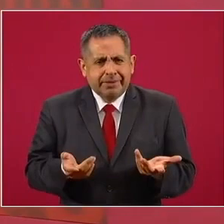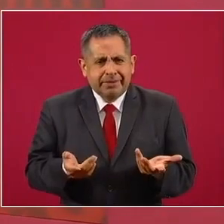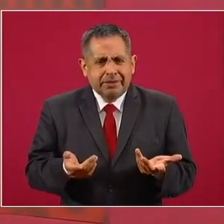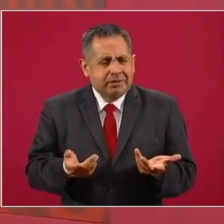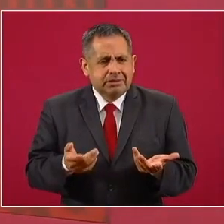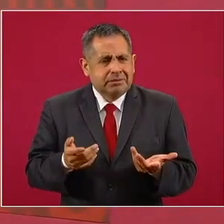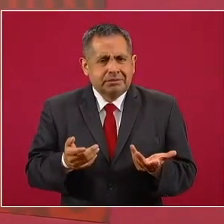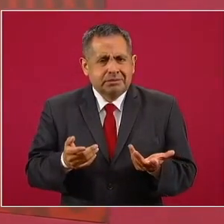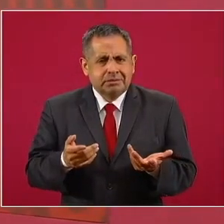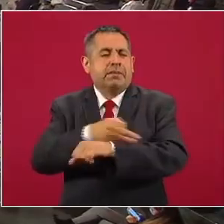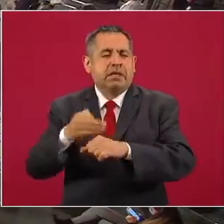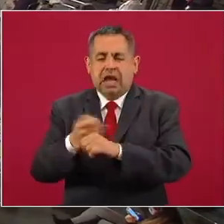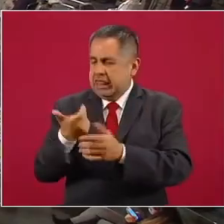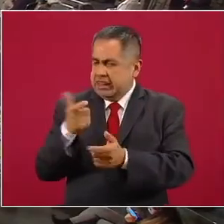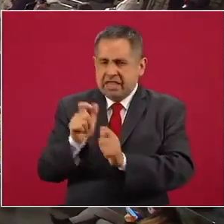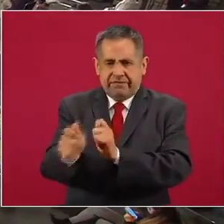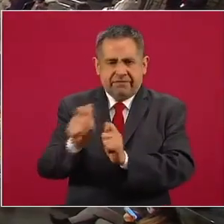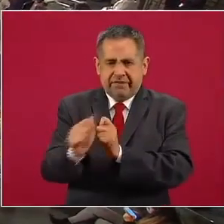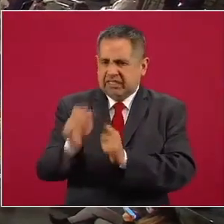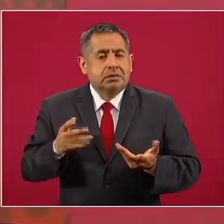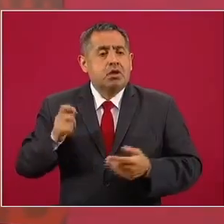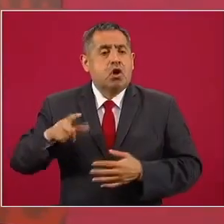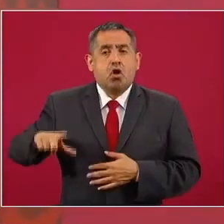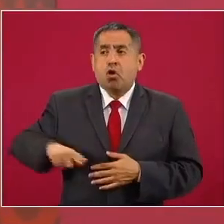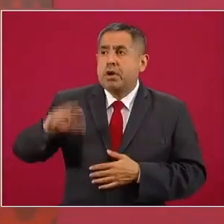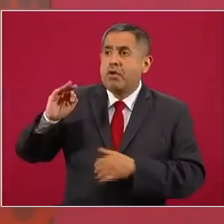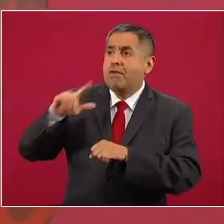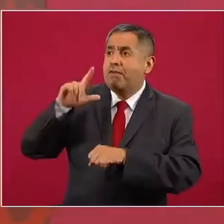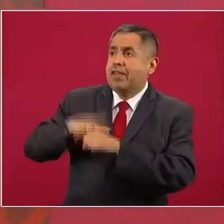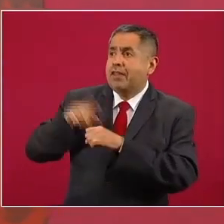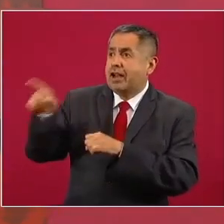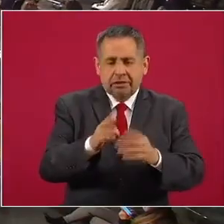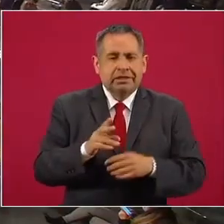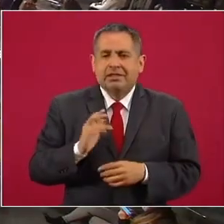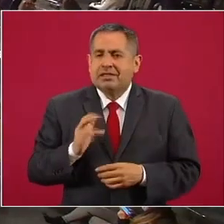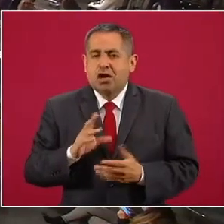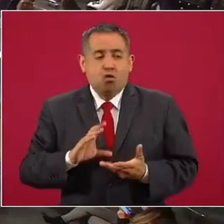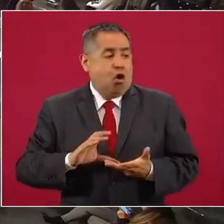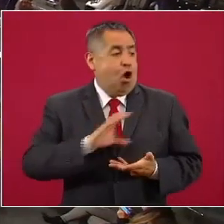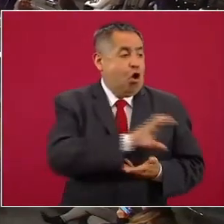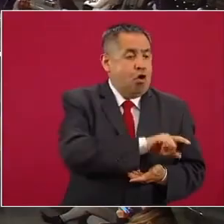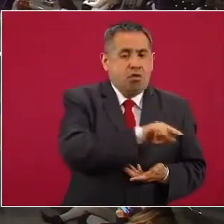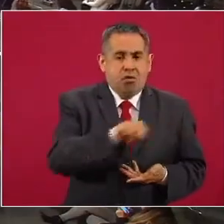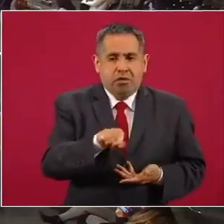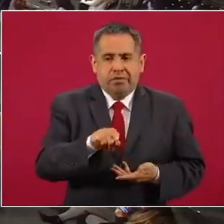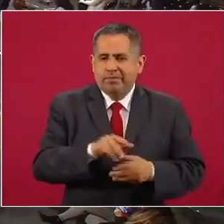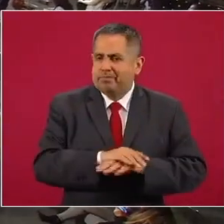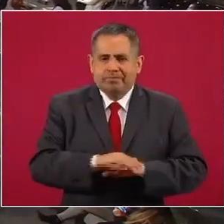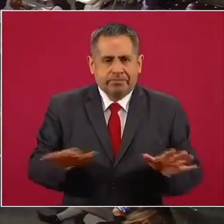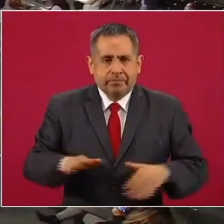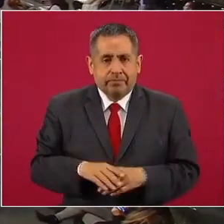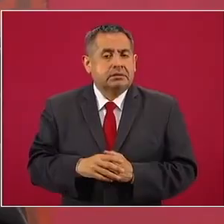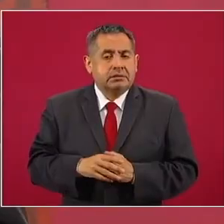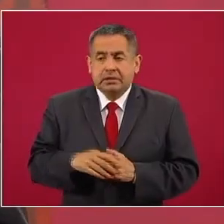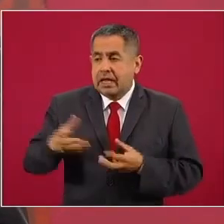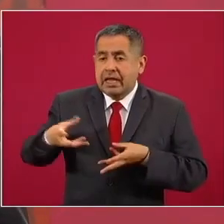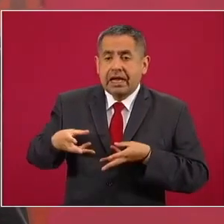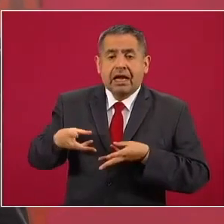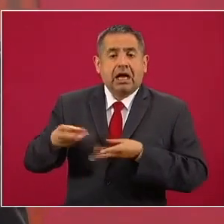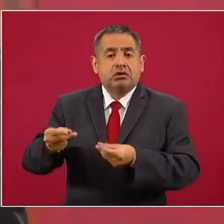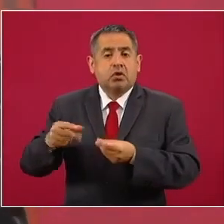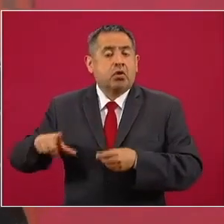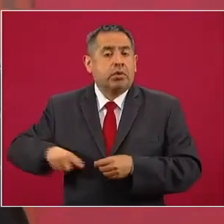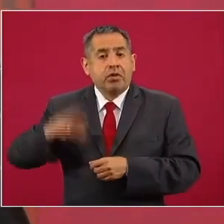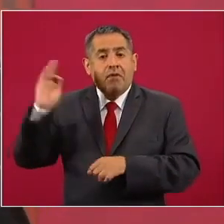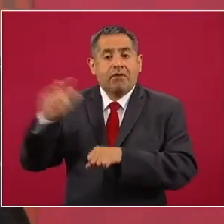Si los recortes lo está haciendo el gobierno federal y aplican para los gastos